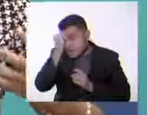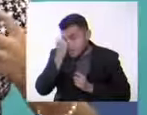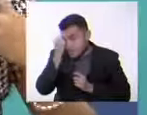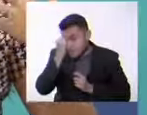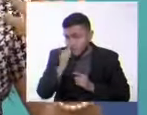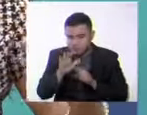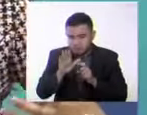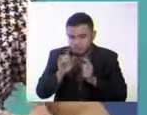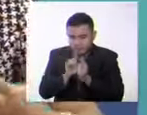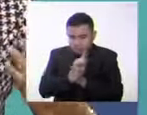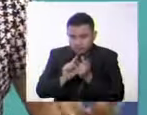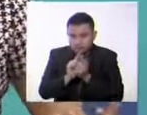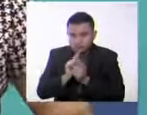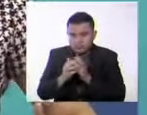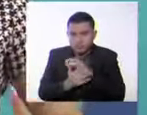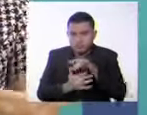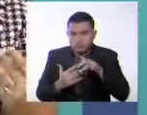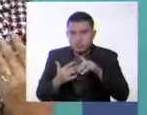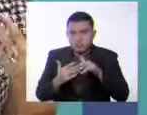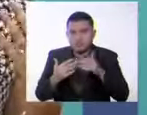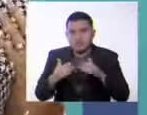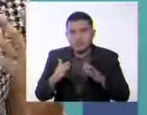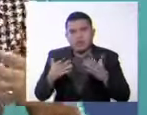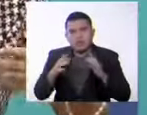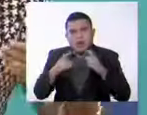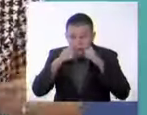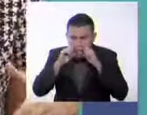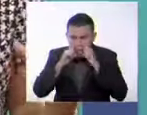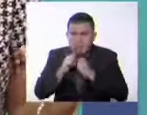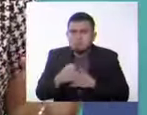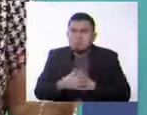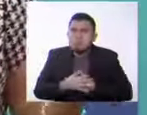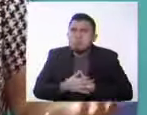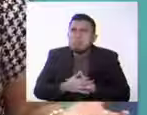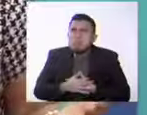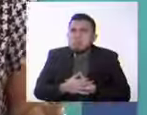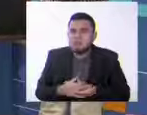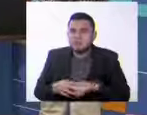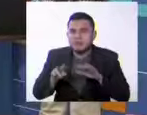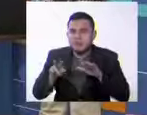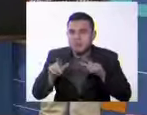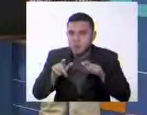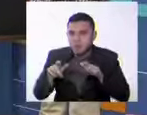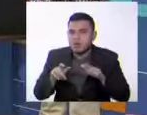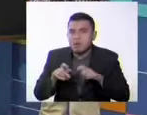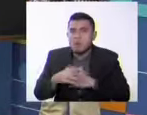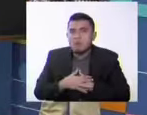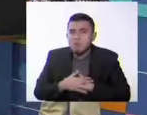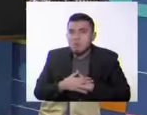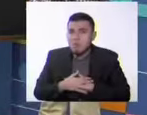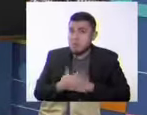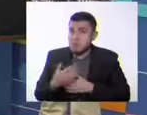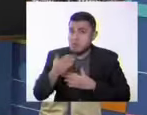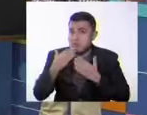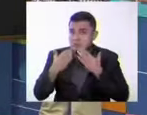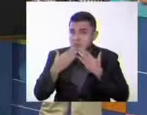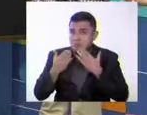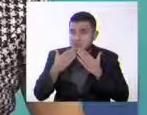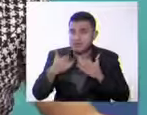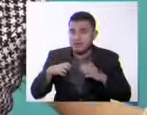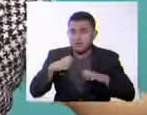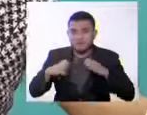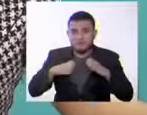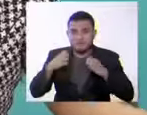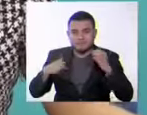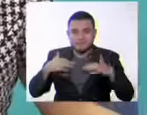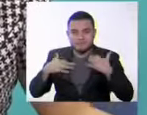interactuar diferente. Un bebé llora, y ya cuando están grandes, igual en 7 años siempre lloran, pero ya pueden expresar sus emociones y sus